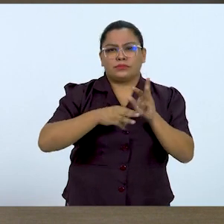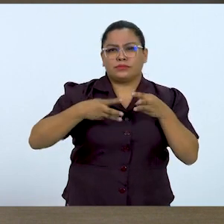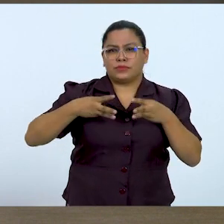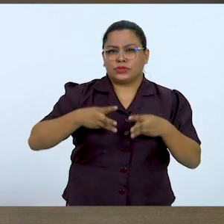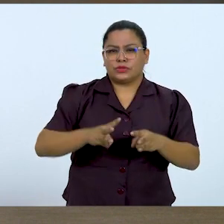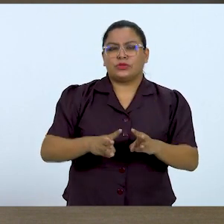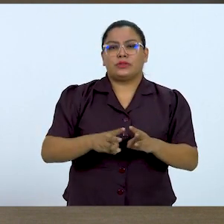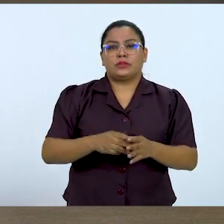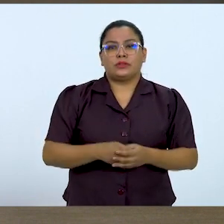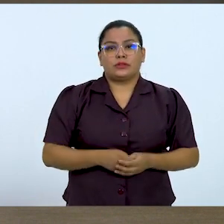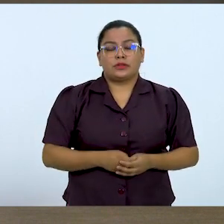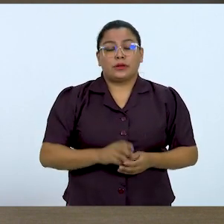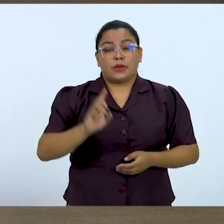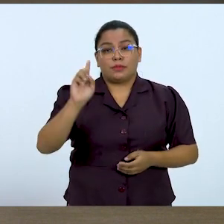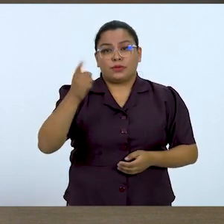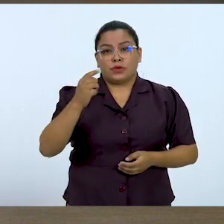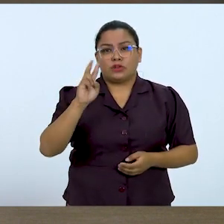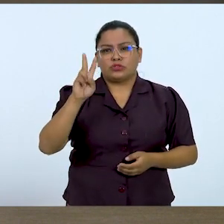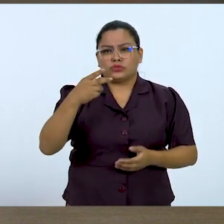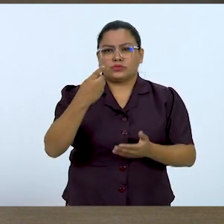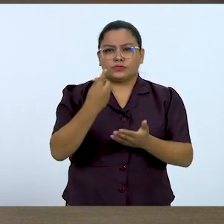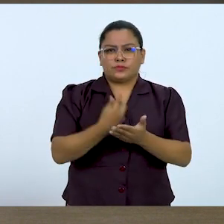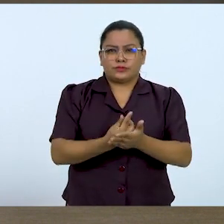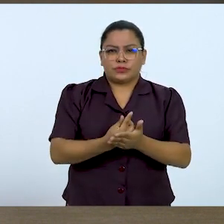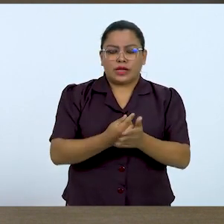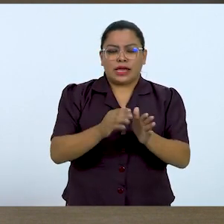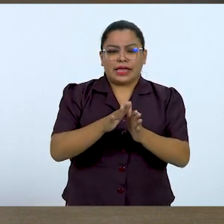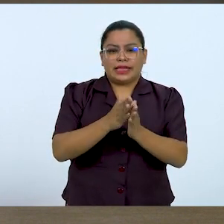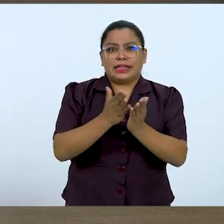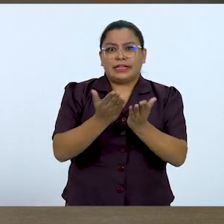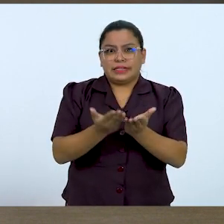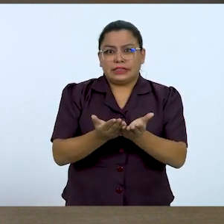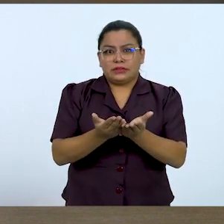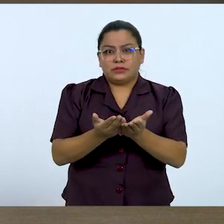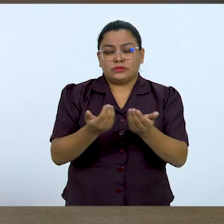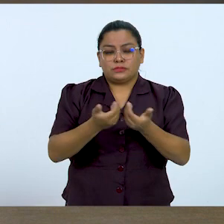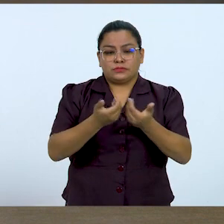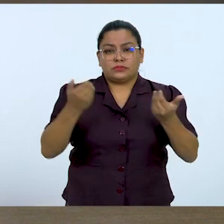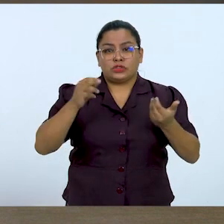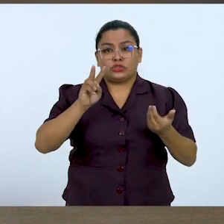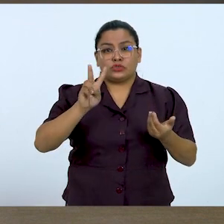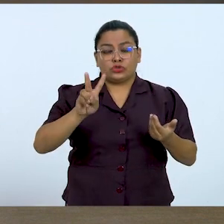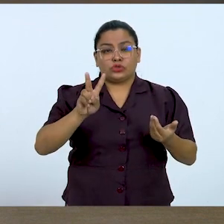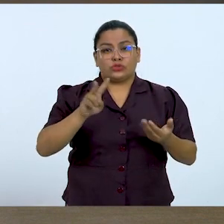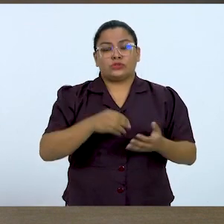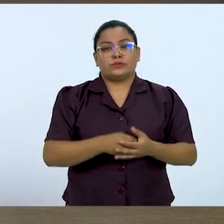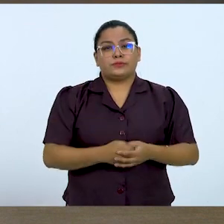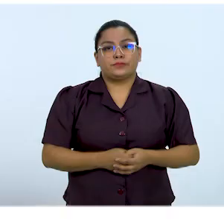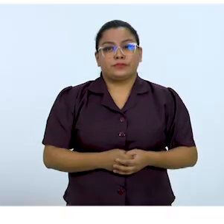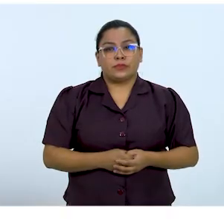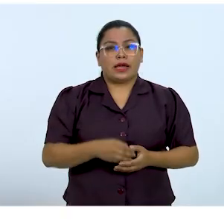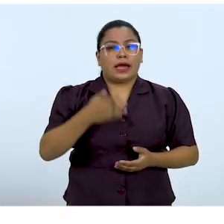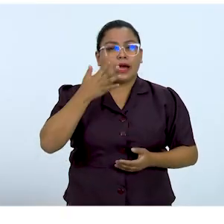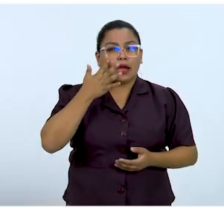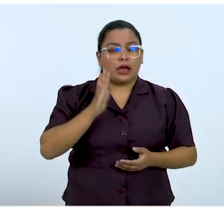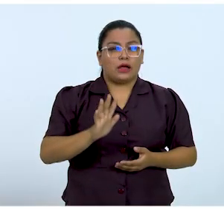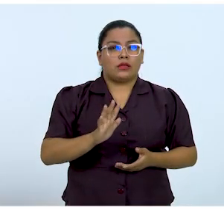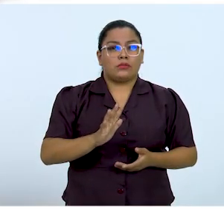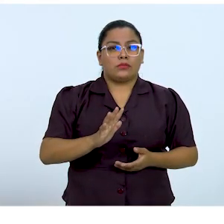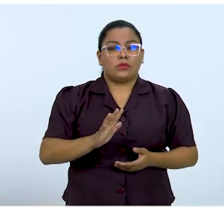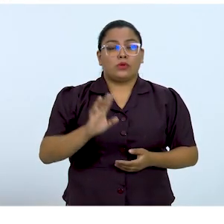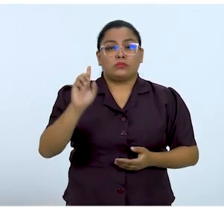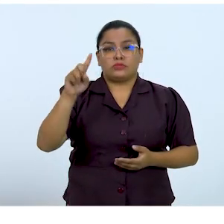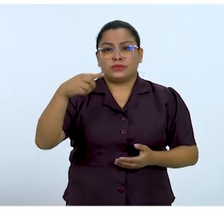guía metodológica. Para primero y segundo grado, el libro de texto está dividido en 2 tomos. Por